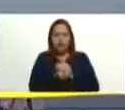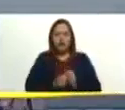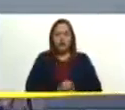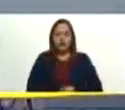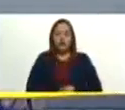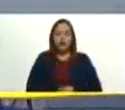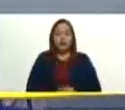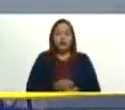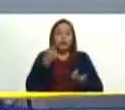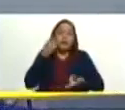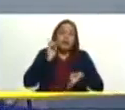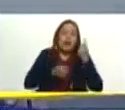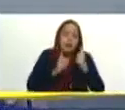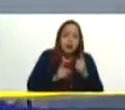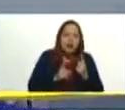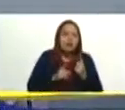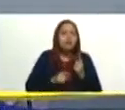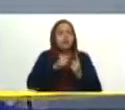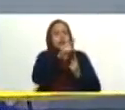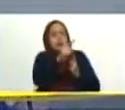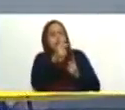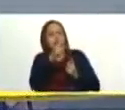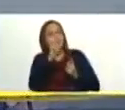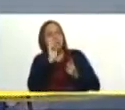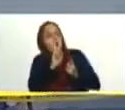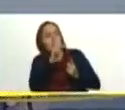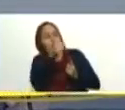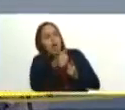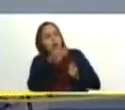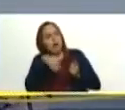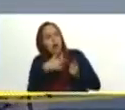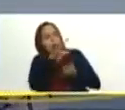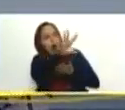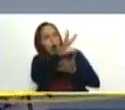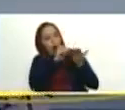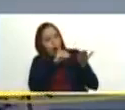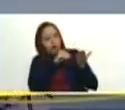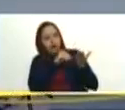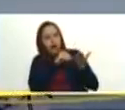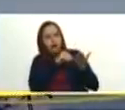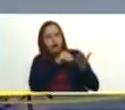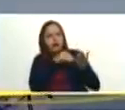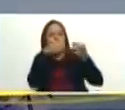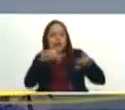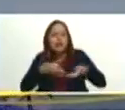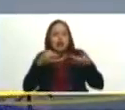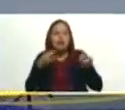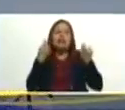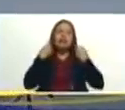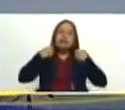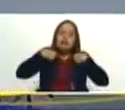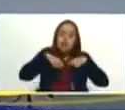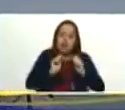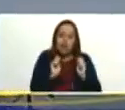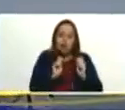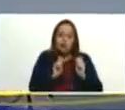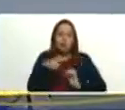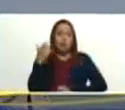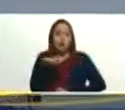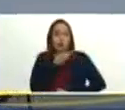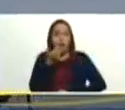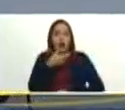nos parece propicio para nosotros, siempre tratamos de